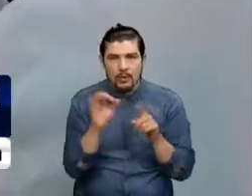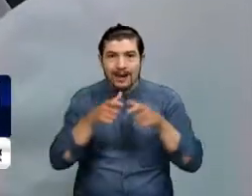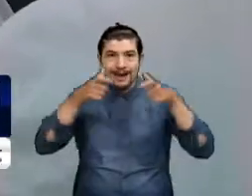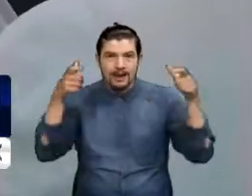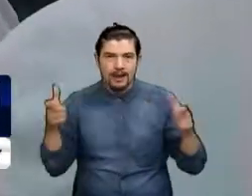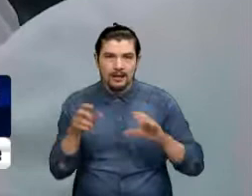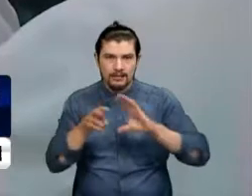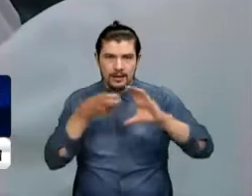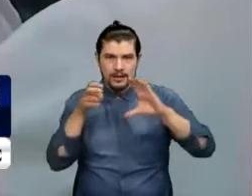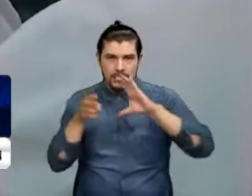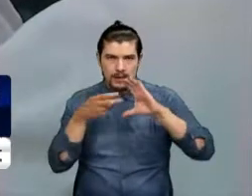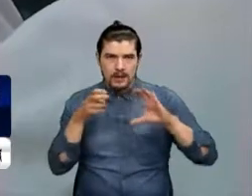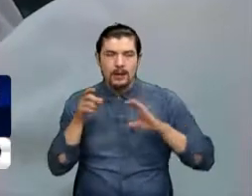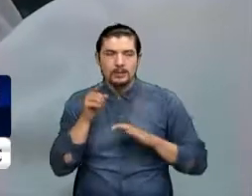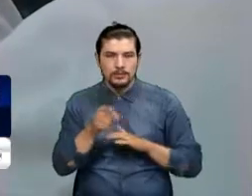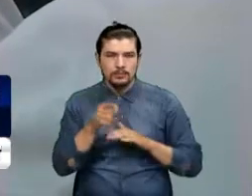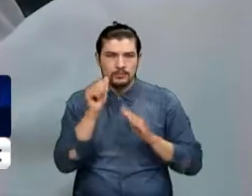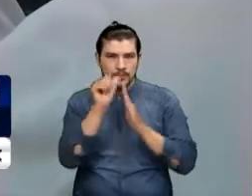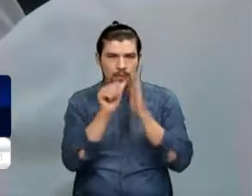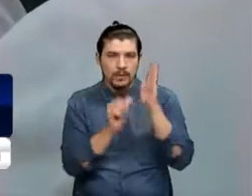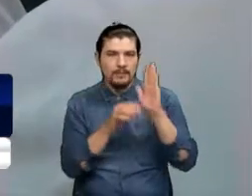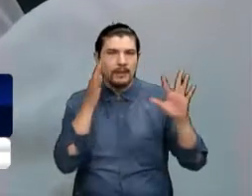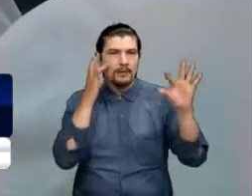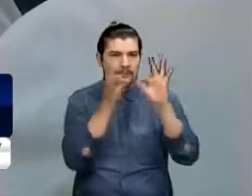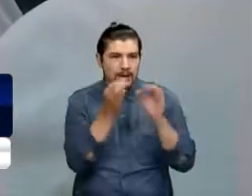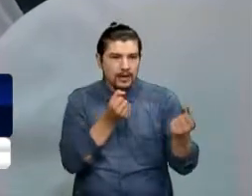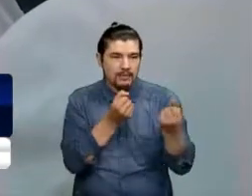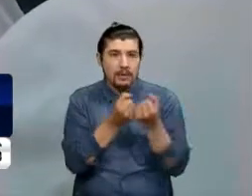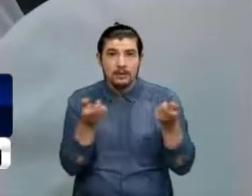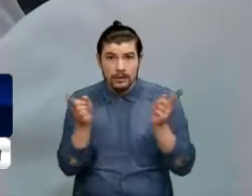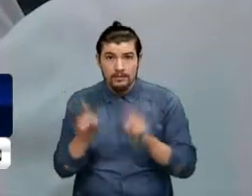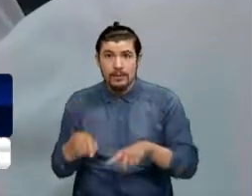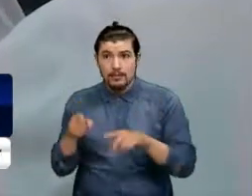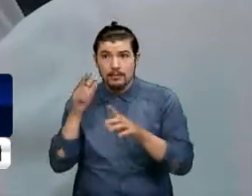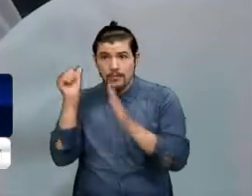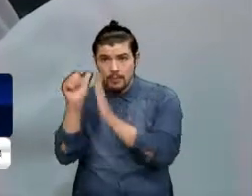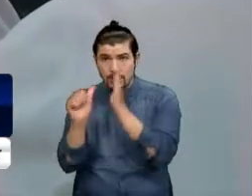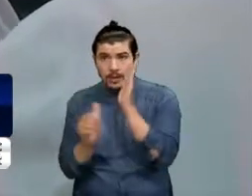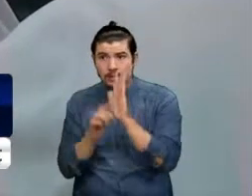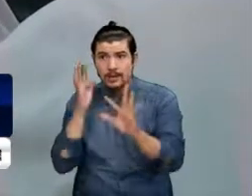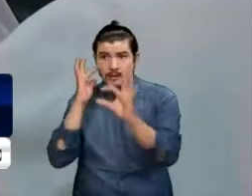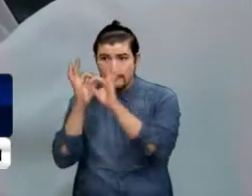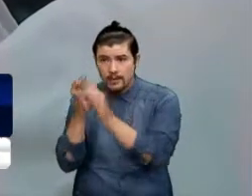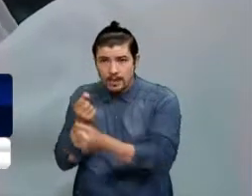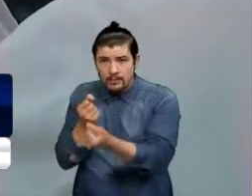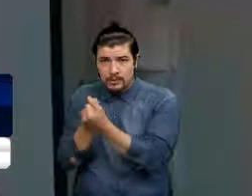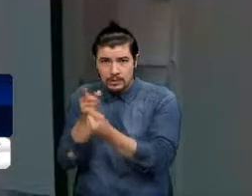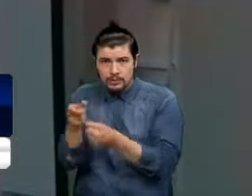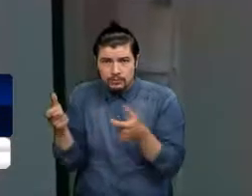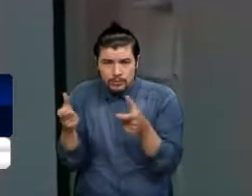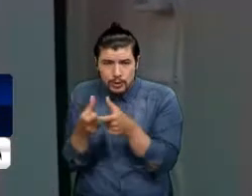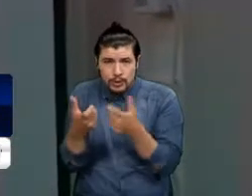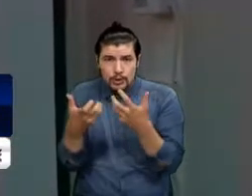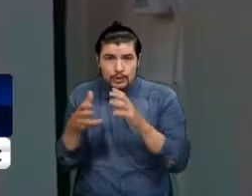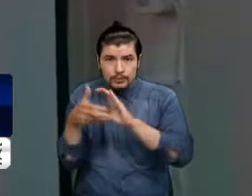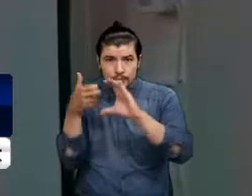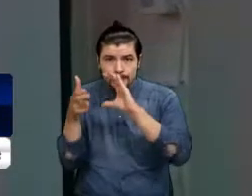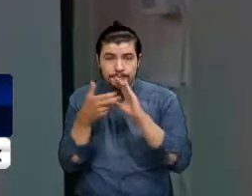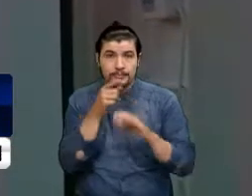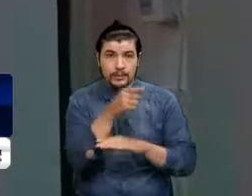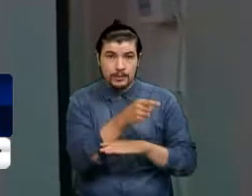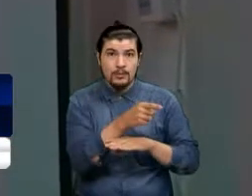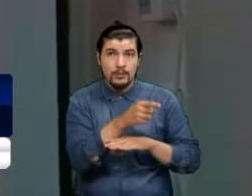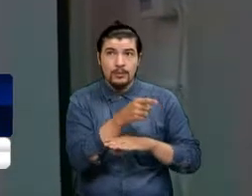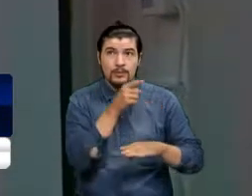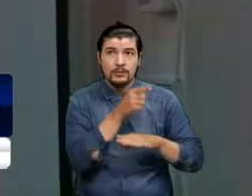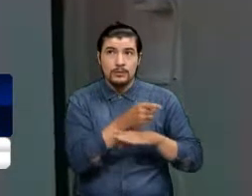minería. Tiene programas para los pequeños mineros, como es el programa de formalización minera. La Agencia Nacional